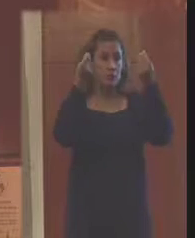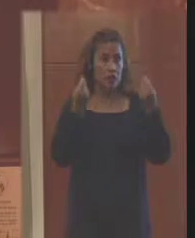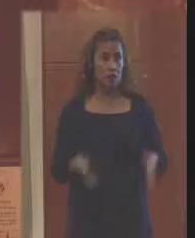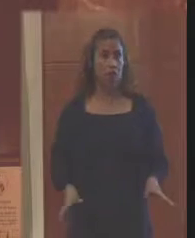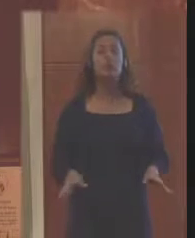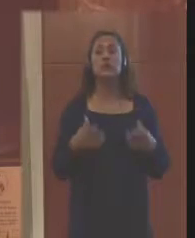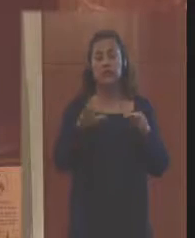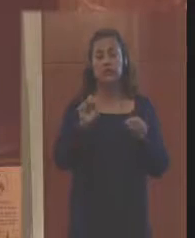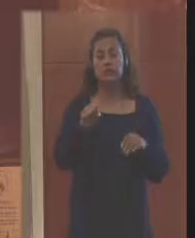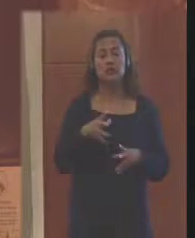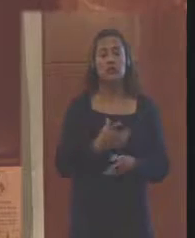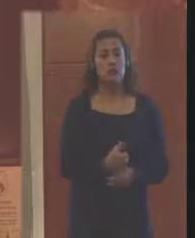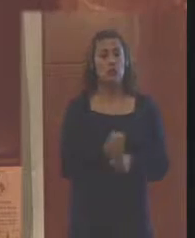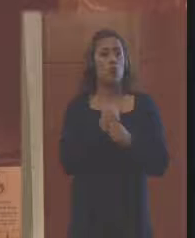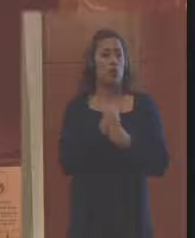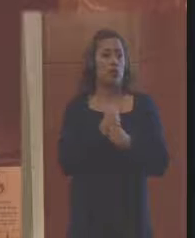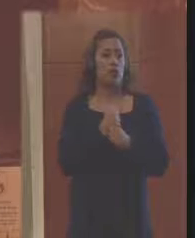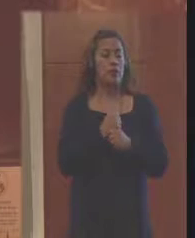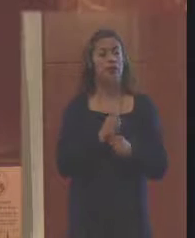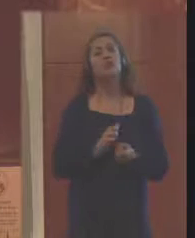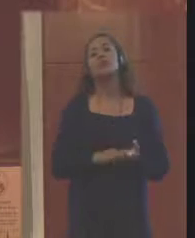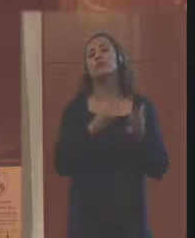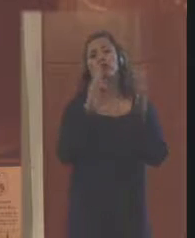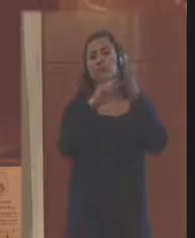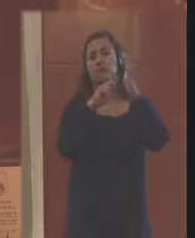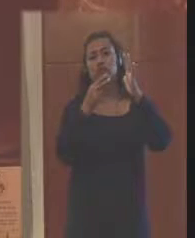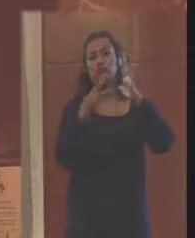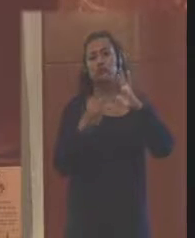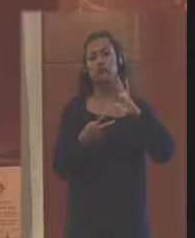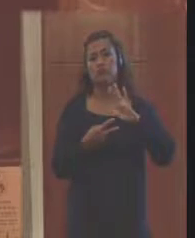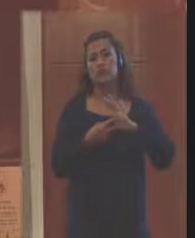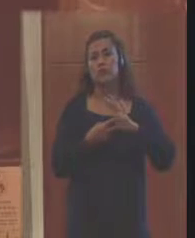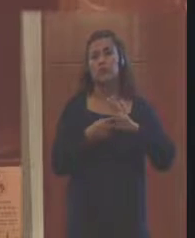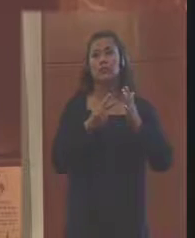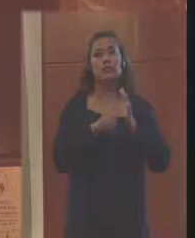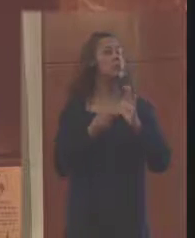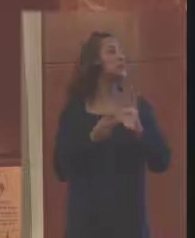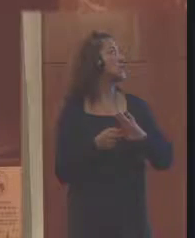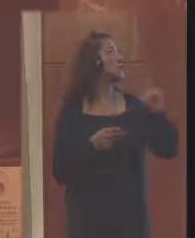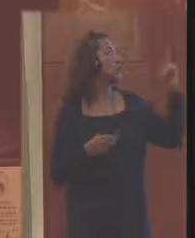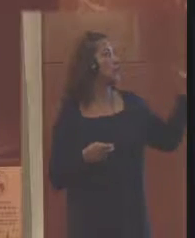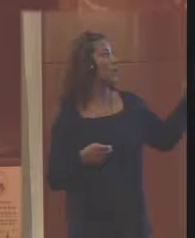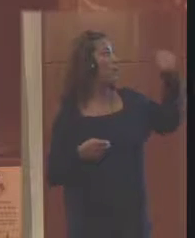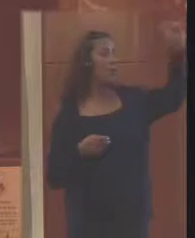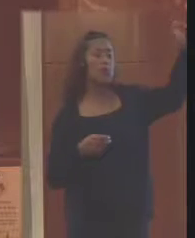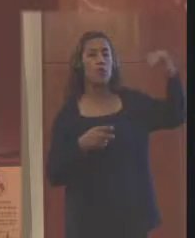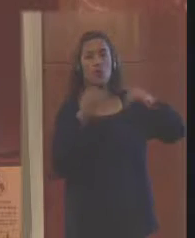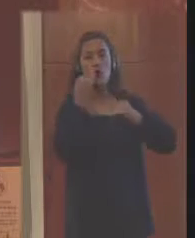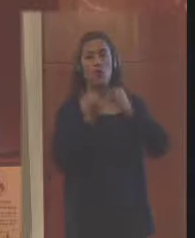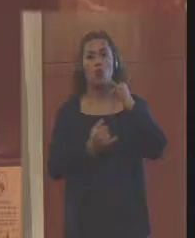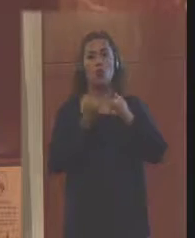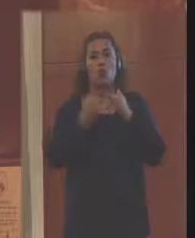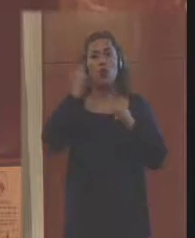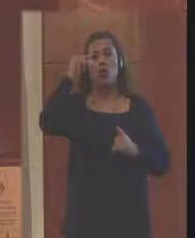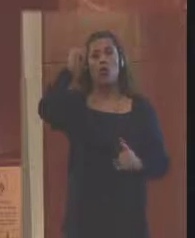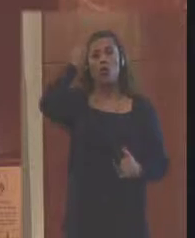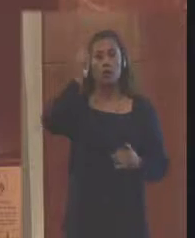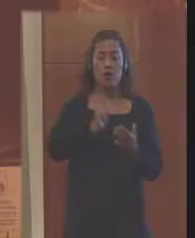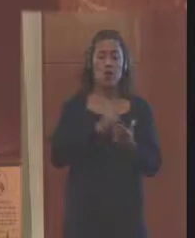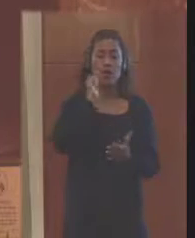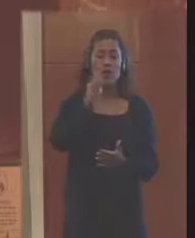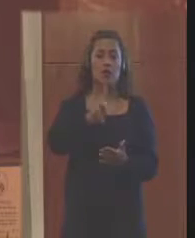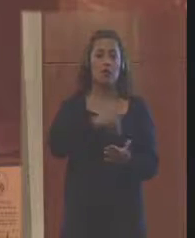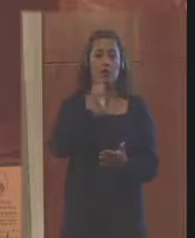están aseguradas, lo que quiere decir que el resto va a ser pago al final por el gobierno y por